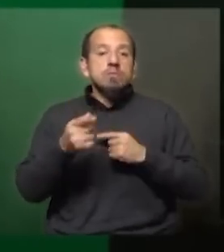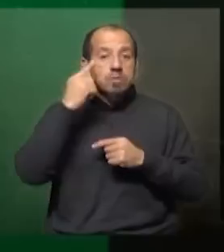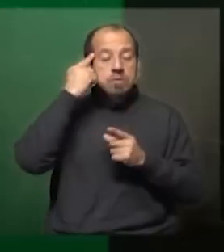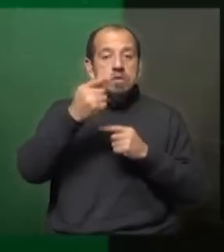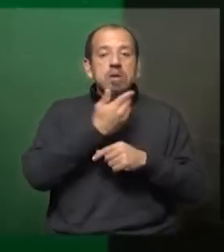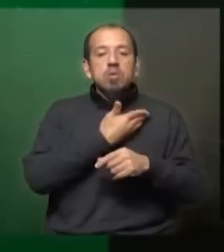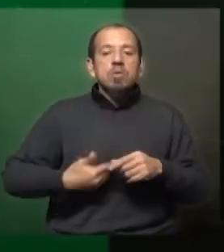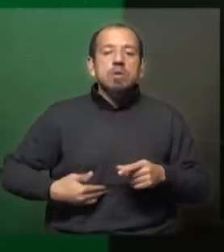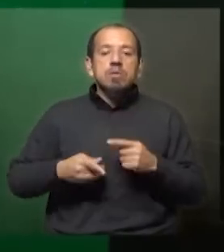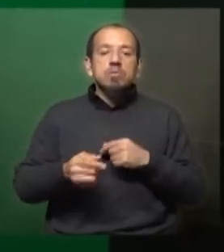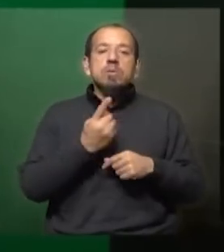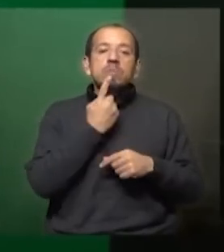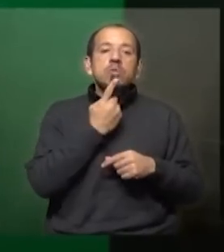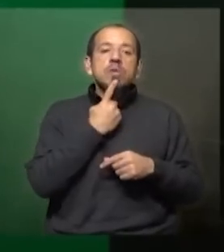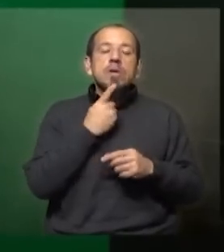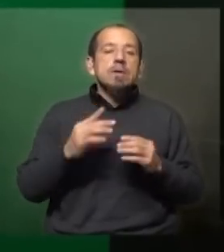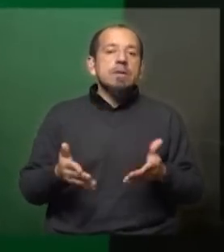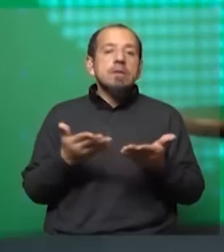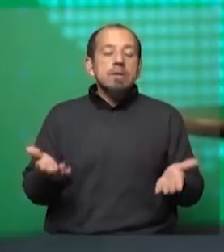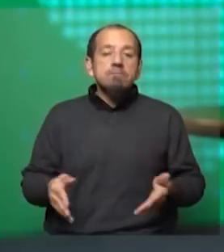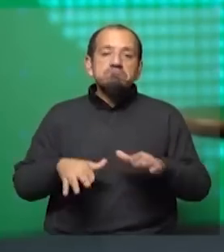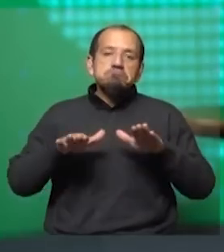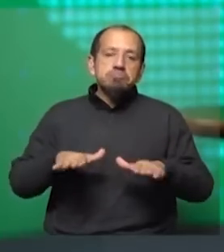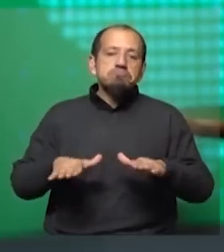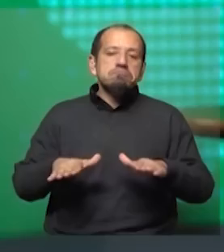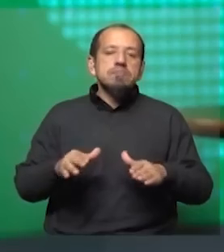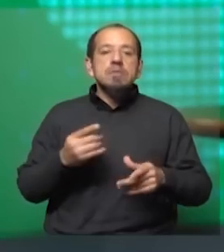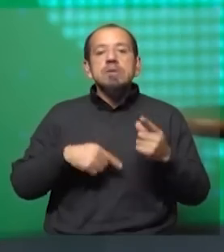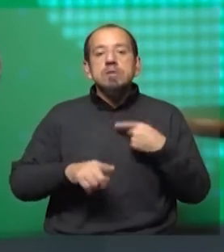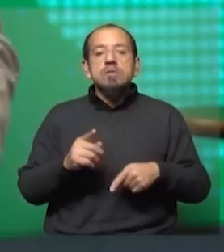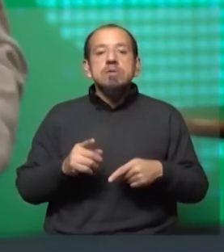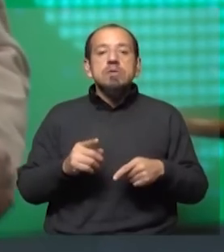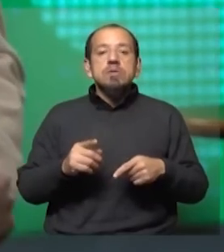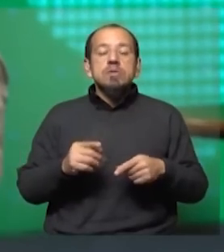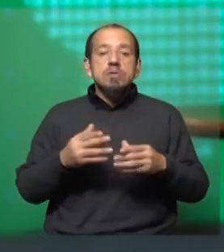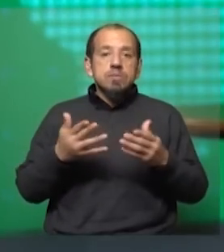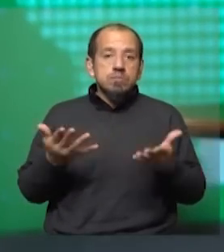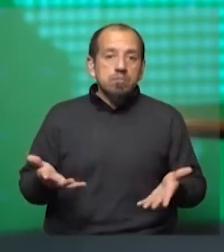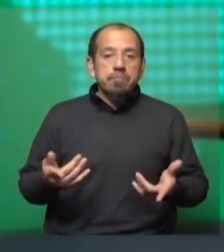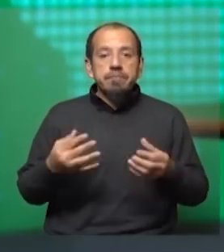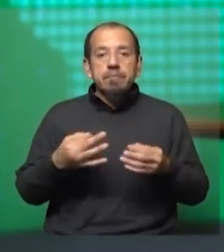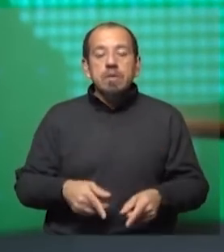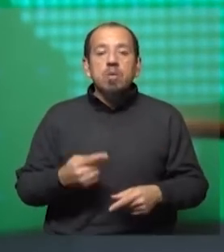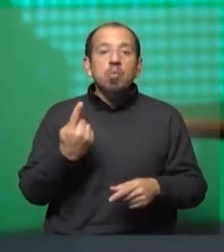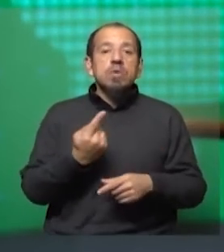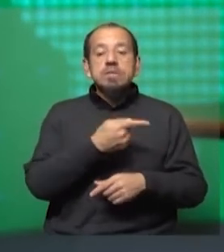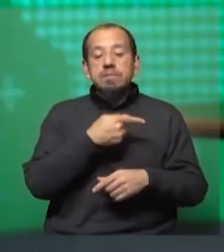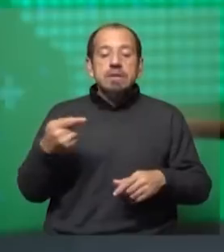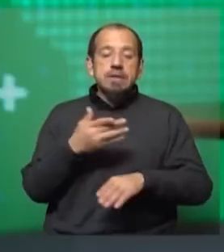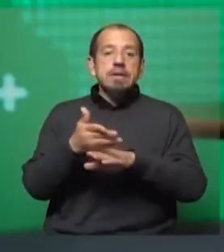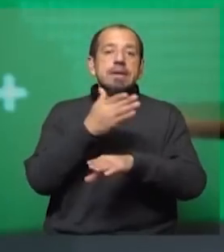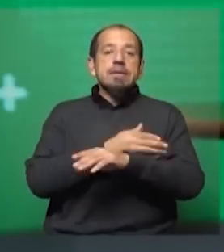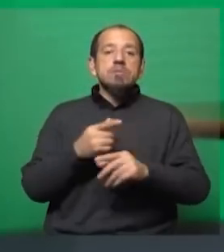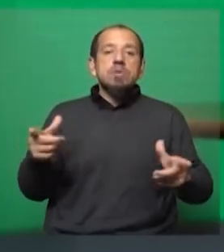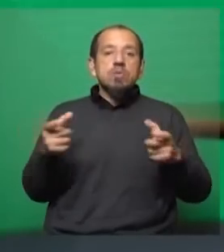uruguayo es una política de inmovilismo como si todo esto fuera poco esto se produce justamente una semana antes de una Cumbre